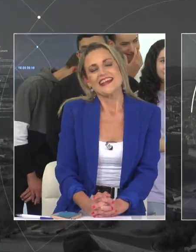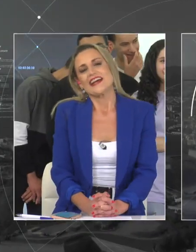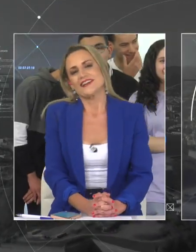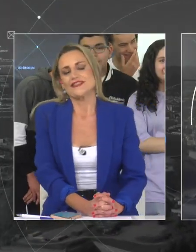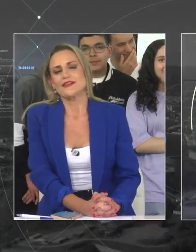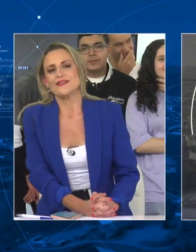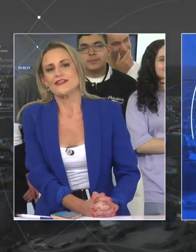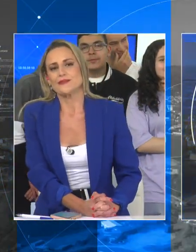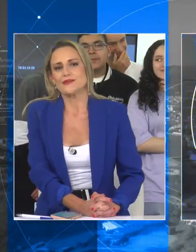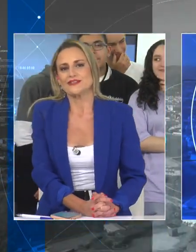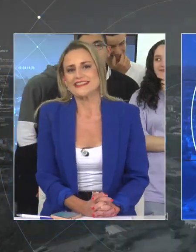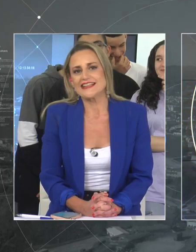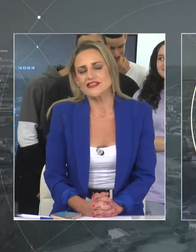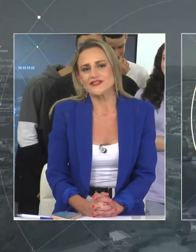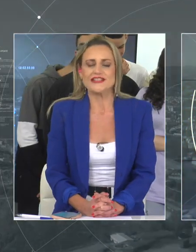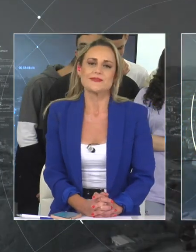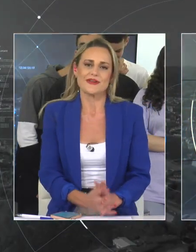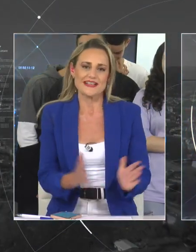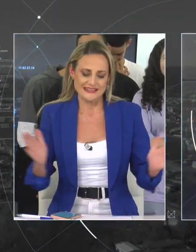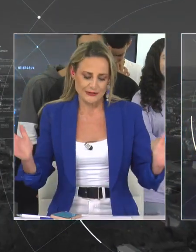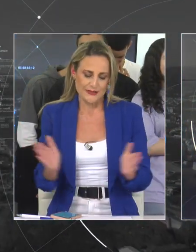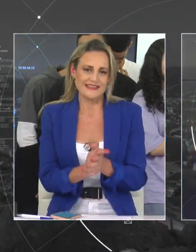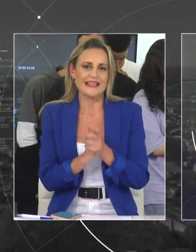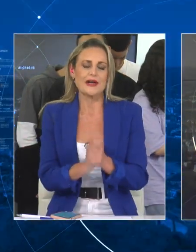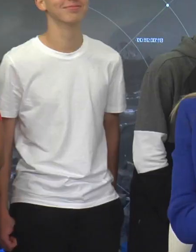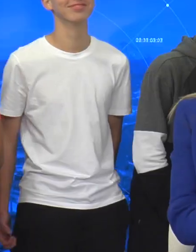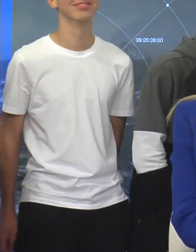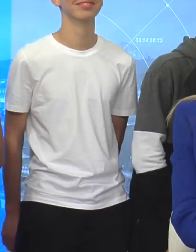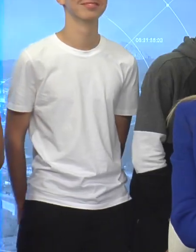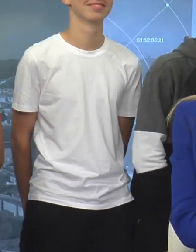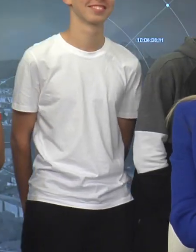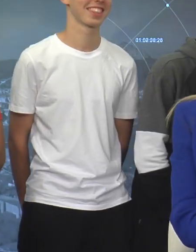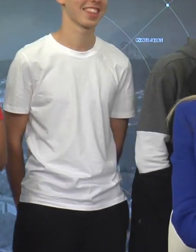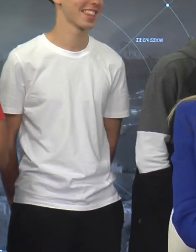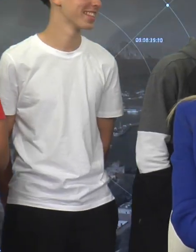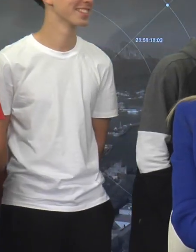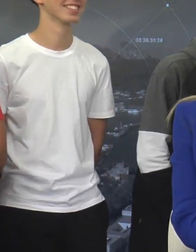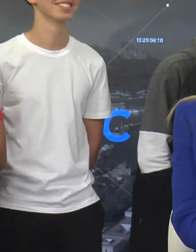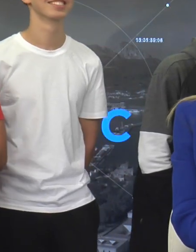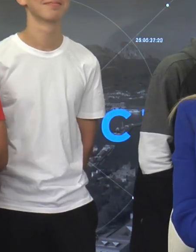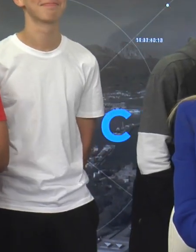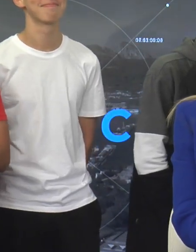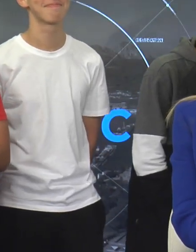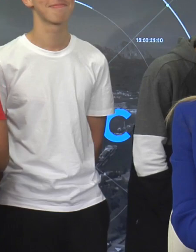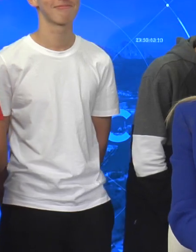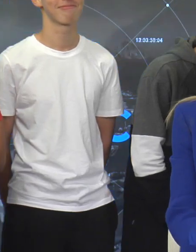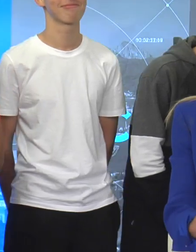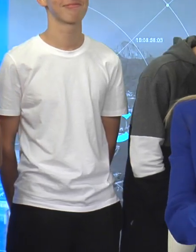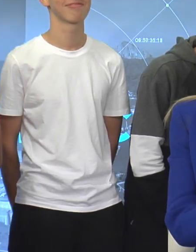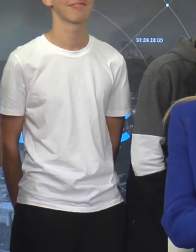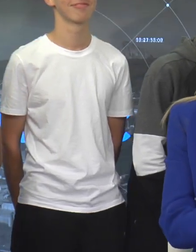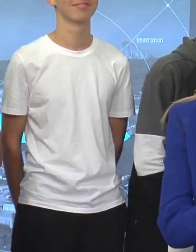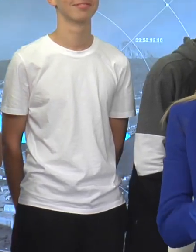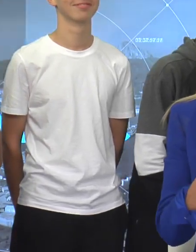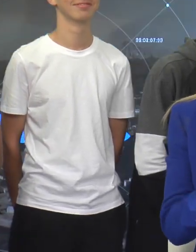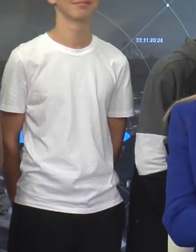igual perdo pero bueno tiene cuatro finales por delante seguramente que va consegir objetivo tiene dos puntos sobre el murcia